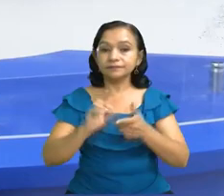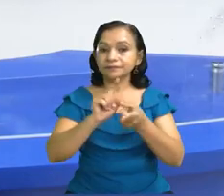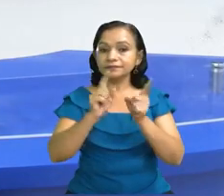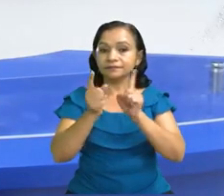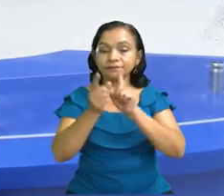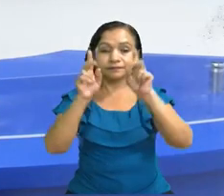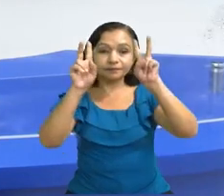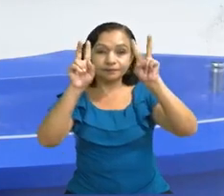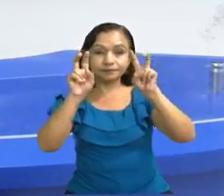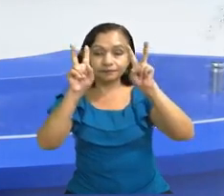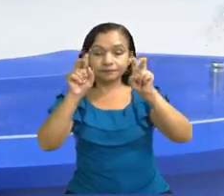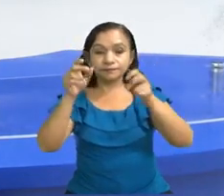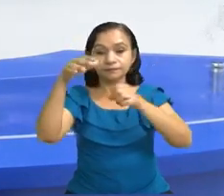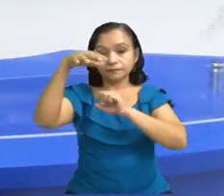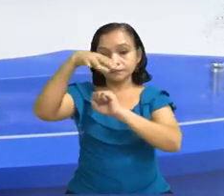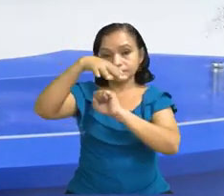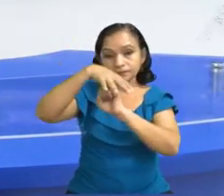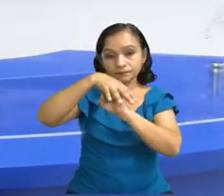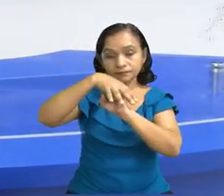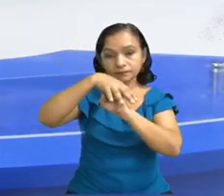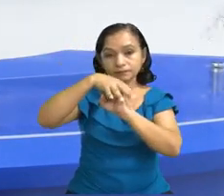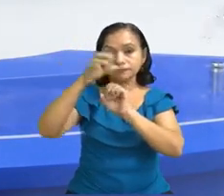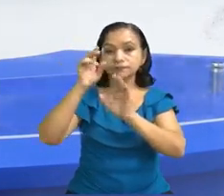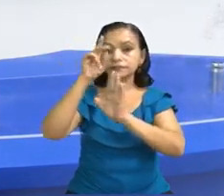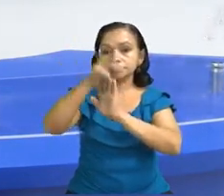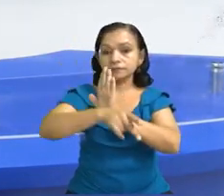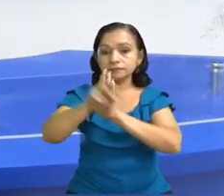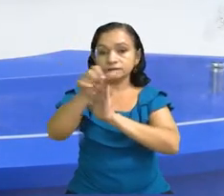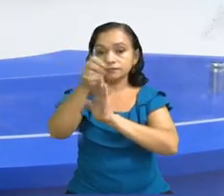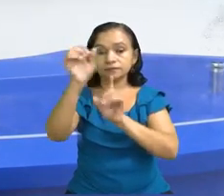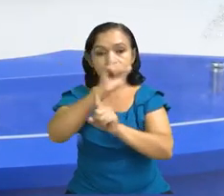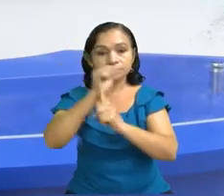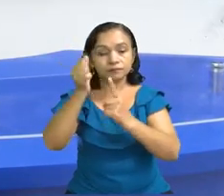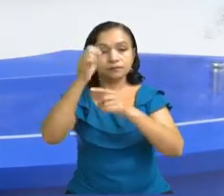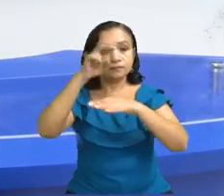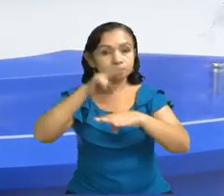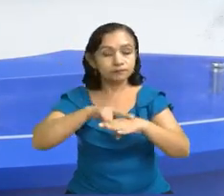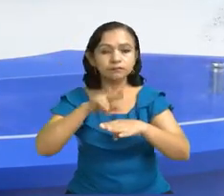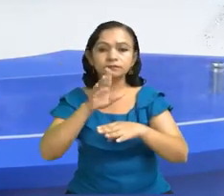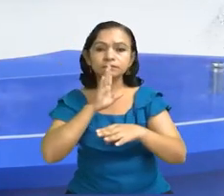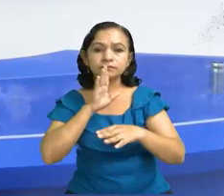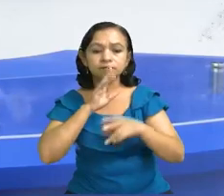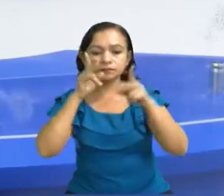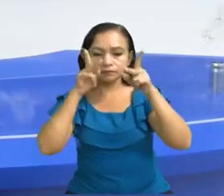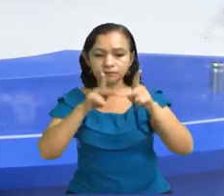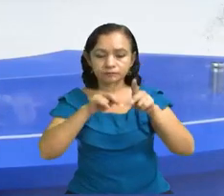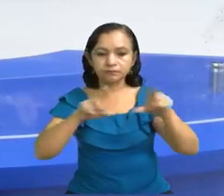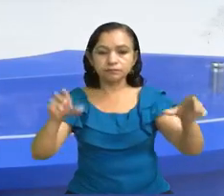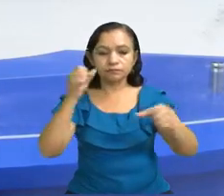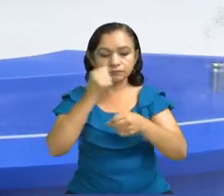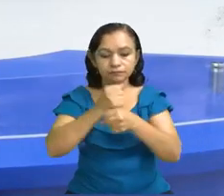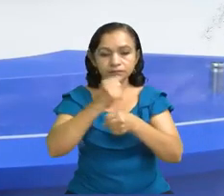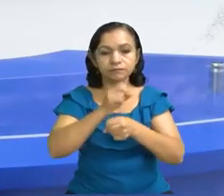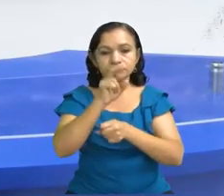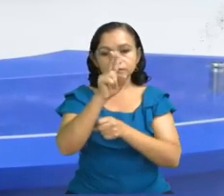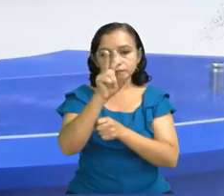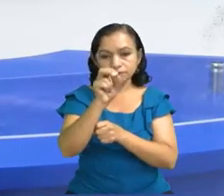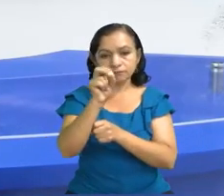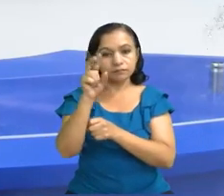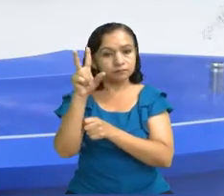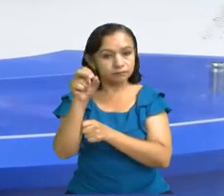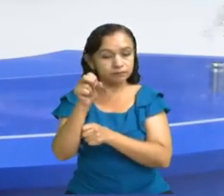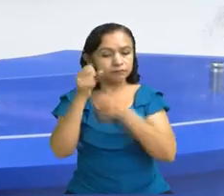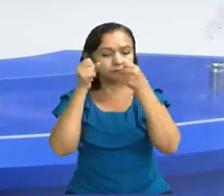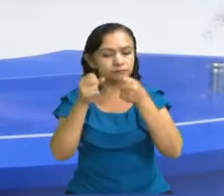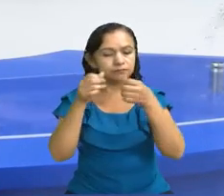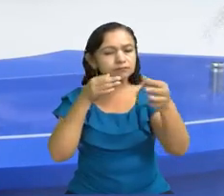Cambiamos de tema. La Comisión de Asuntos Exteriores de la Asamblea Nacional discutió su plan de trabajo 2020. Miguel Carranza Mena